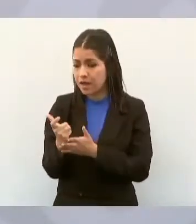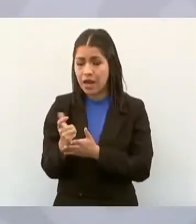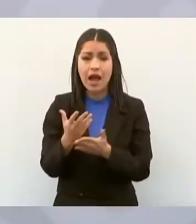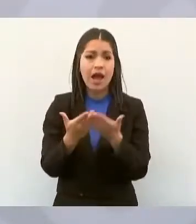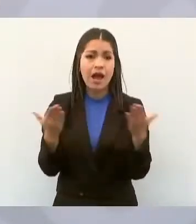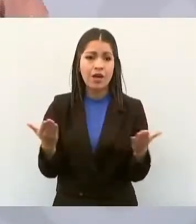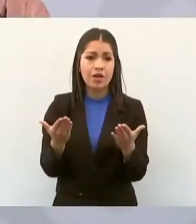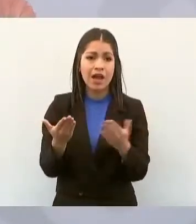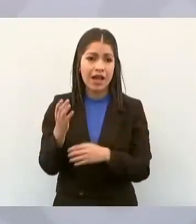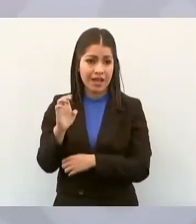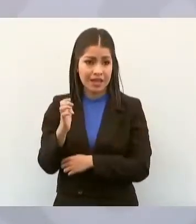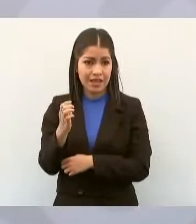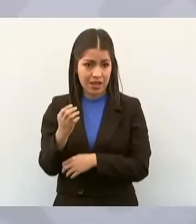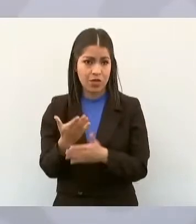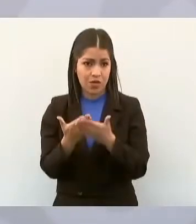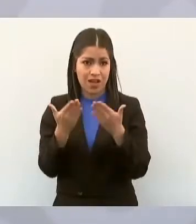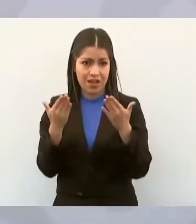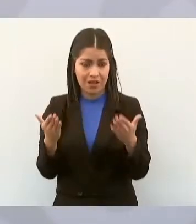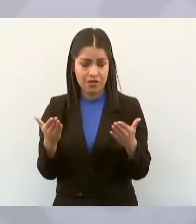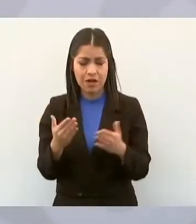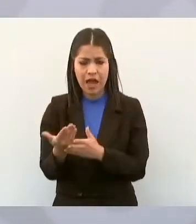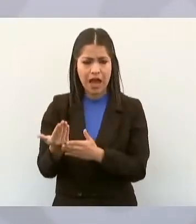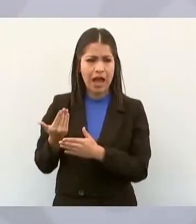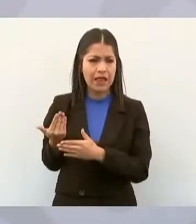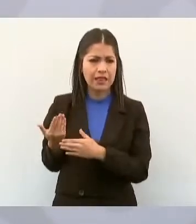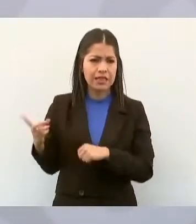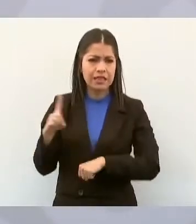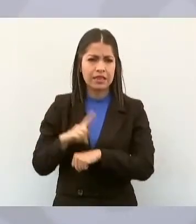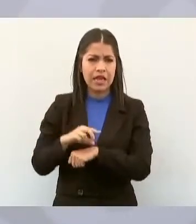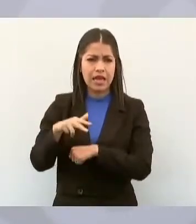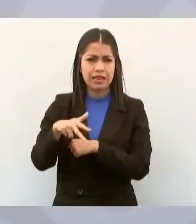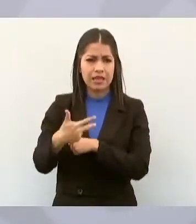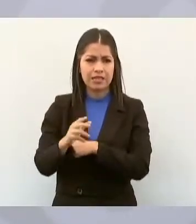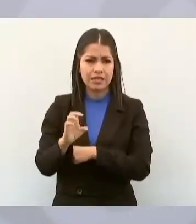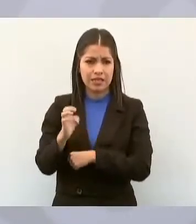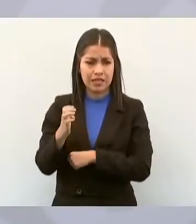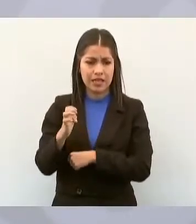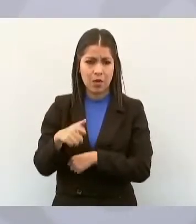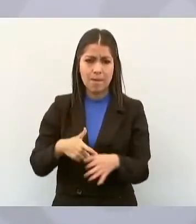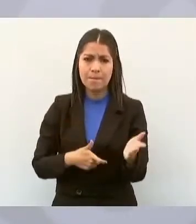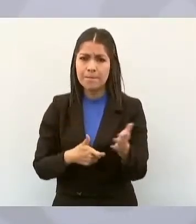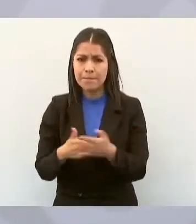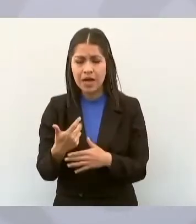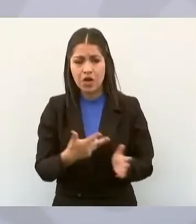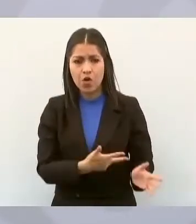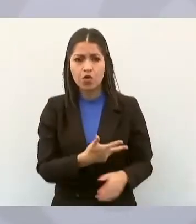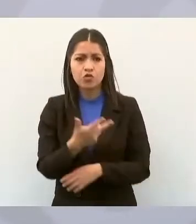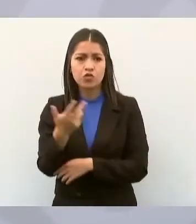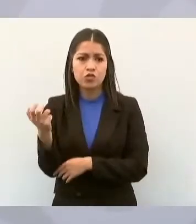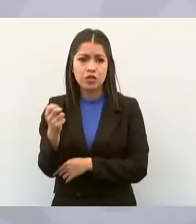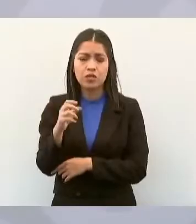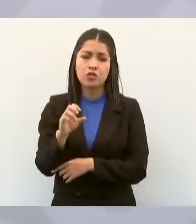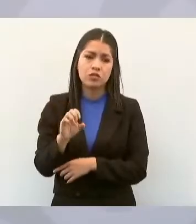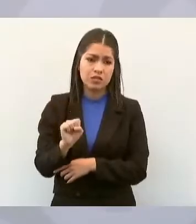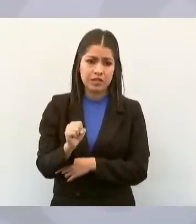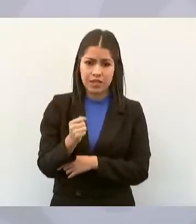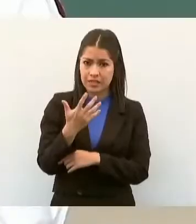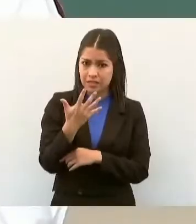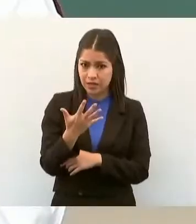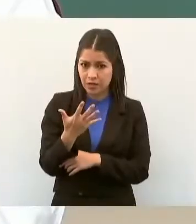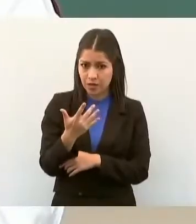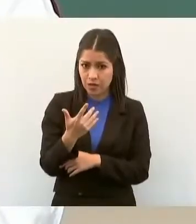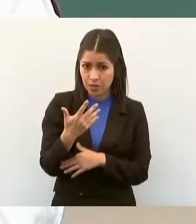año, este mes, el día 13 de enero, pagamos otros 865 millones. Es